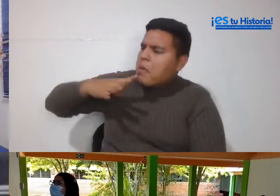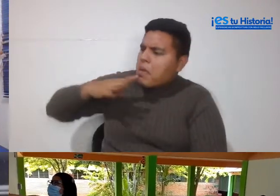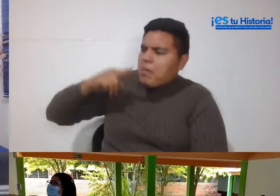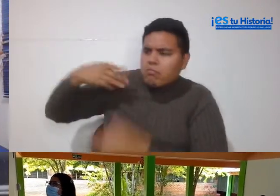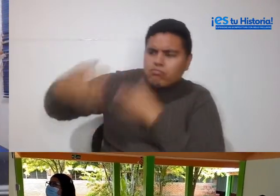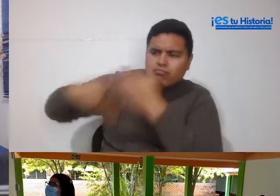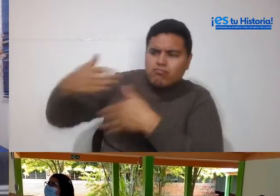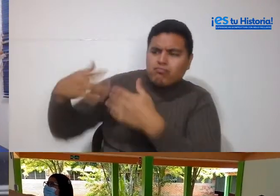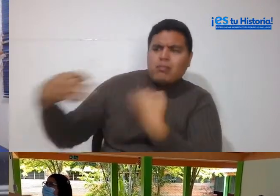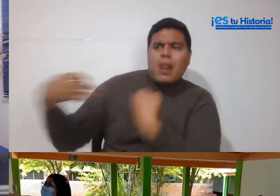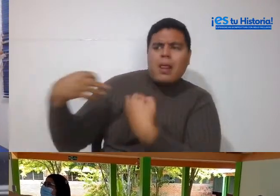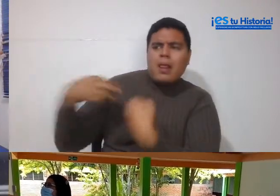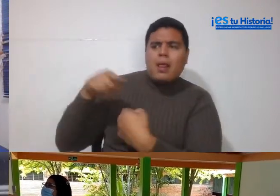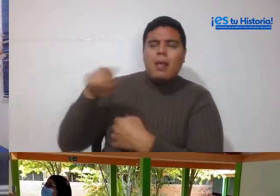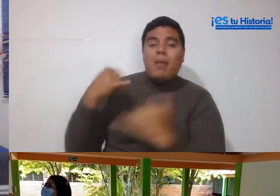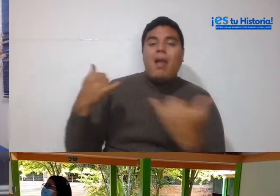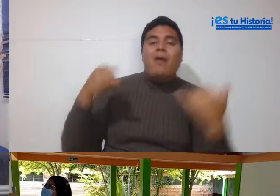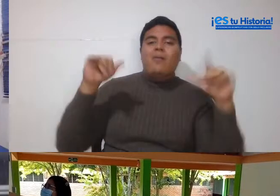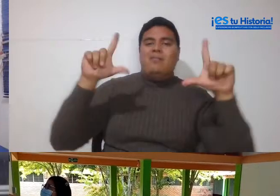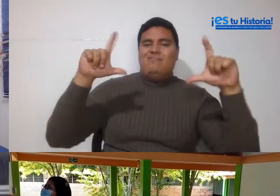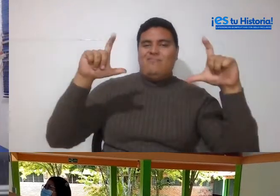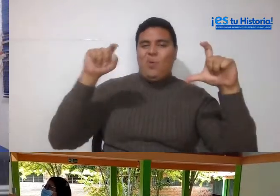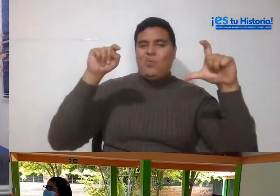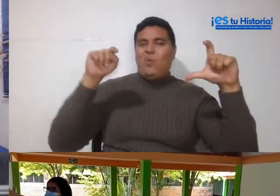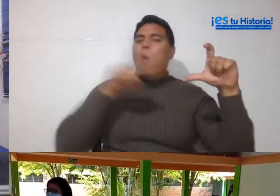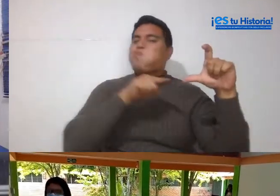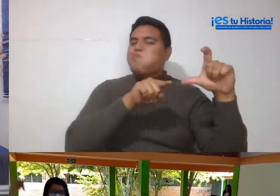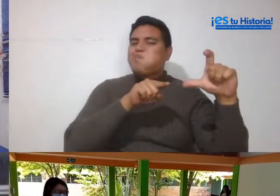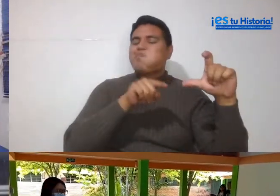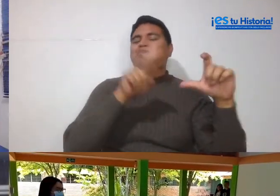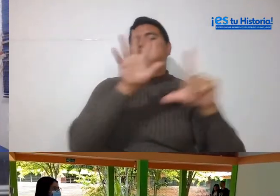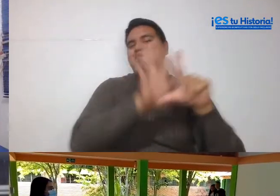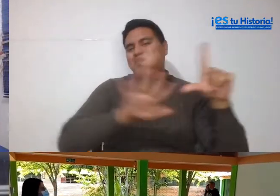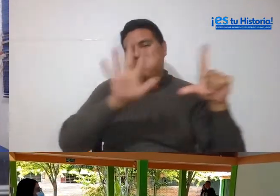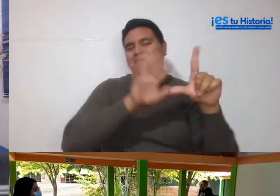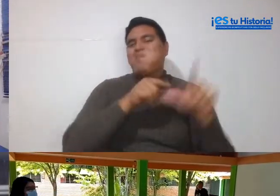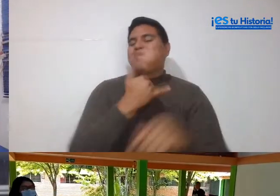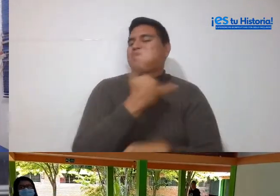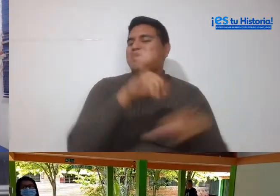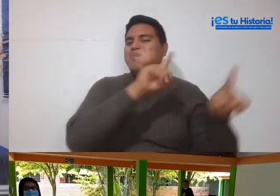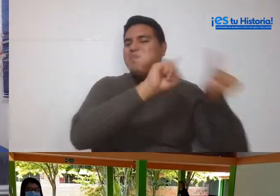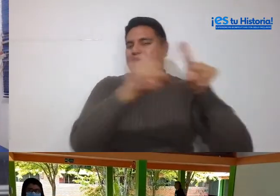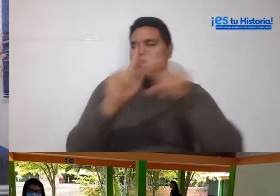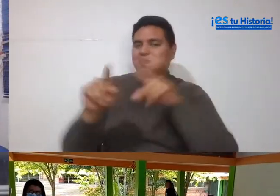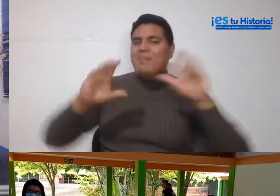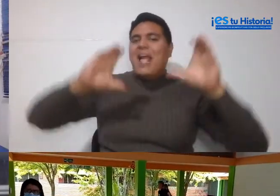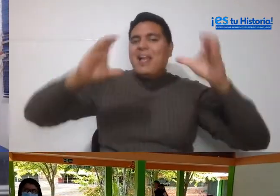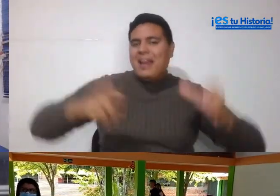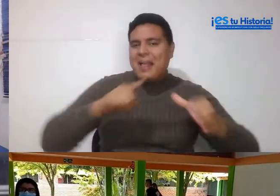en clase con los compañeros, con la maestra también, que te está haciendo como unas preguntas.